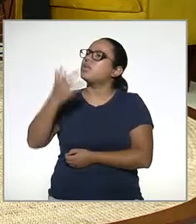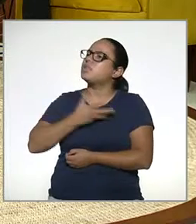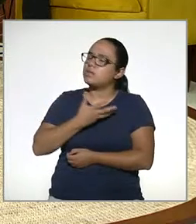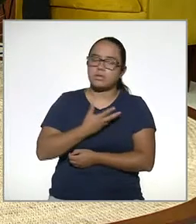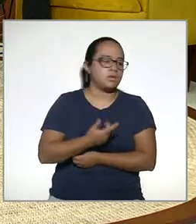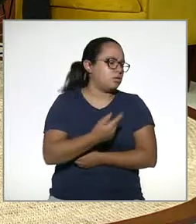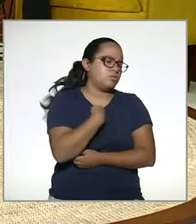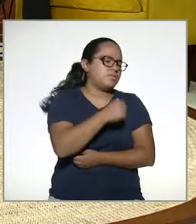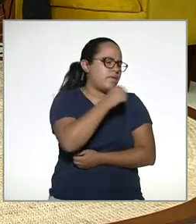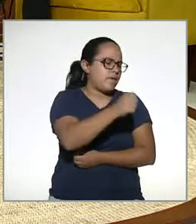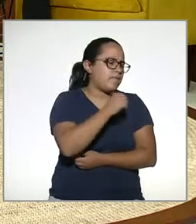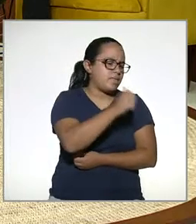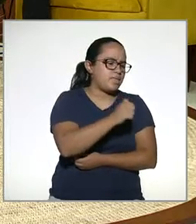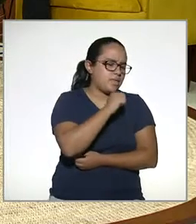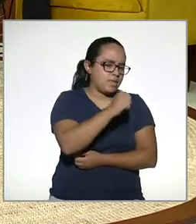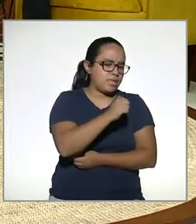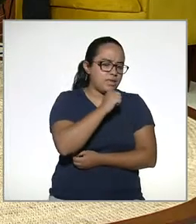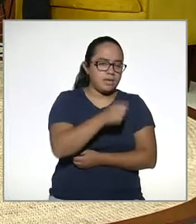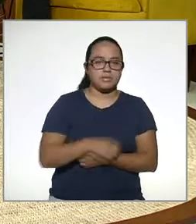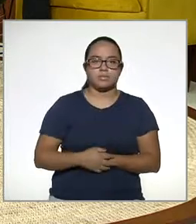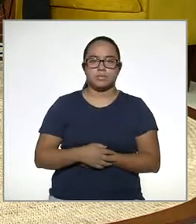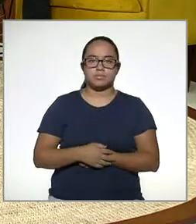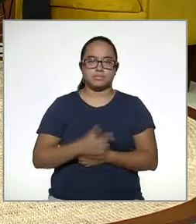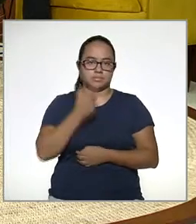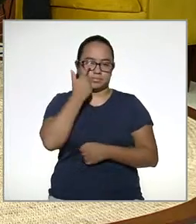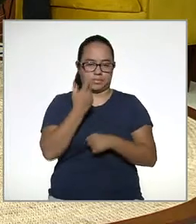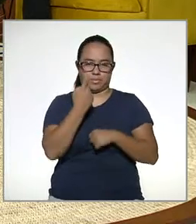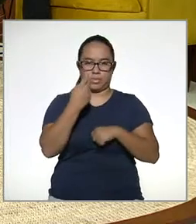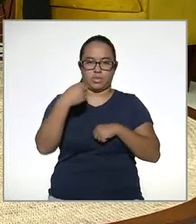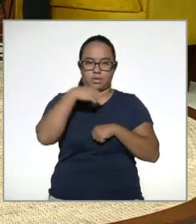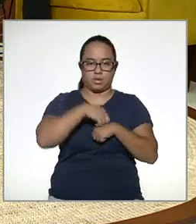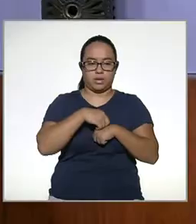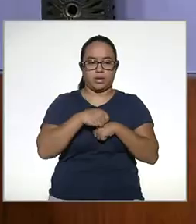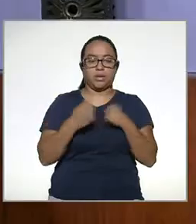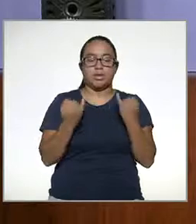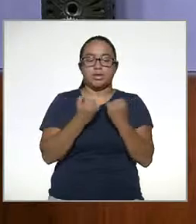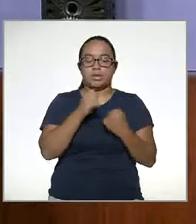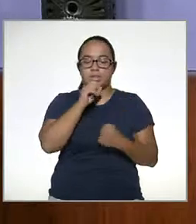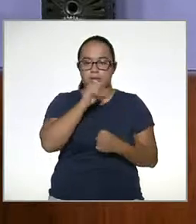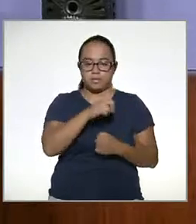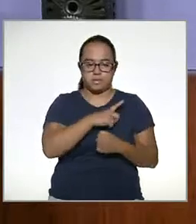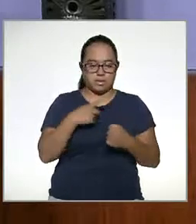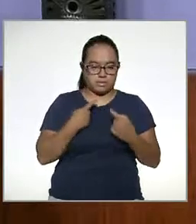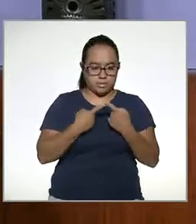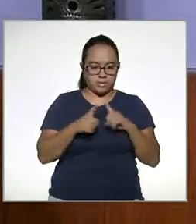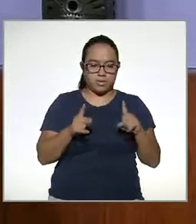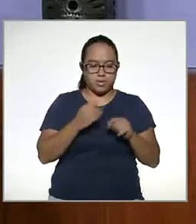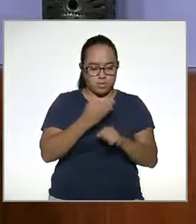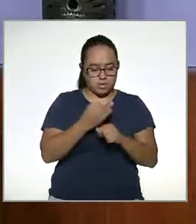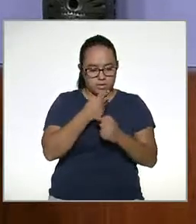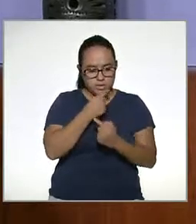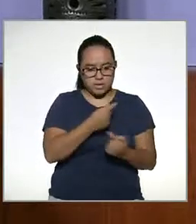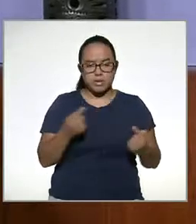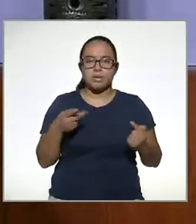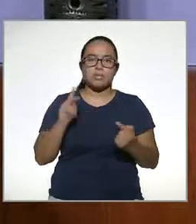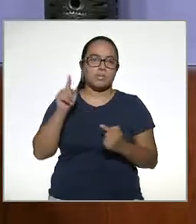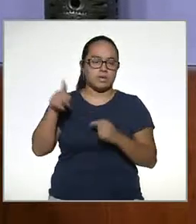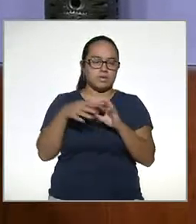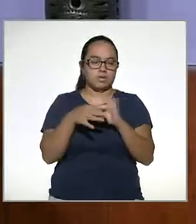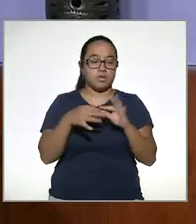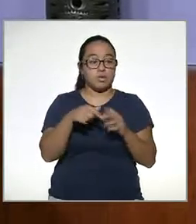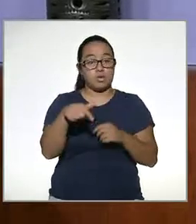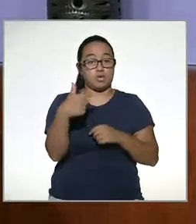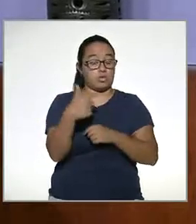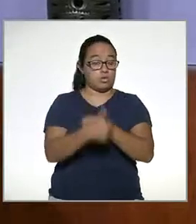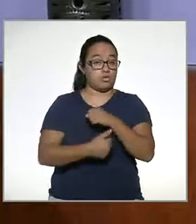tú, nada. Nada. Nada. Sí, algo me gustaría barreglar en ese sentido, porque aquí también creo que hay que diferenciar, digo, hoy hablando de los niños, pero hoy ya nos está hablando de un chico de